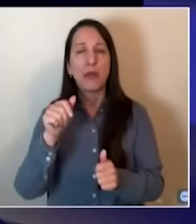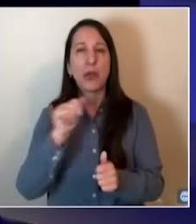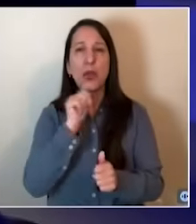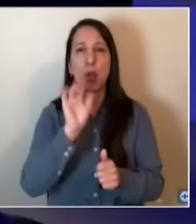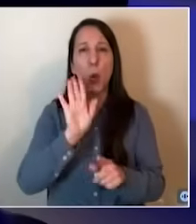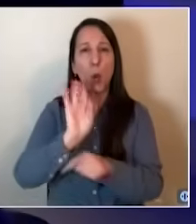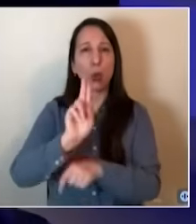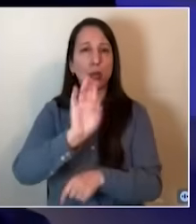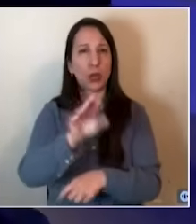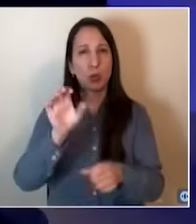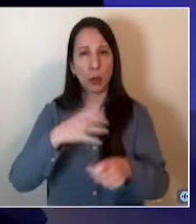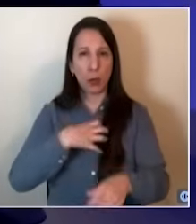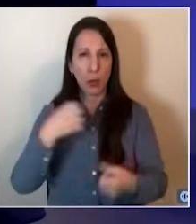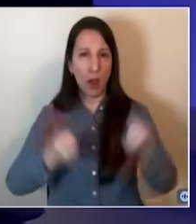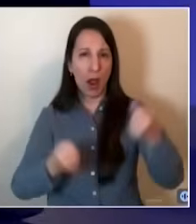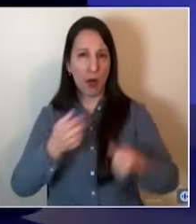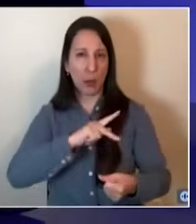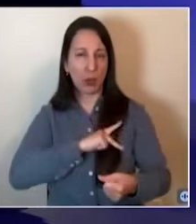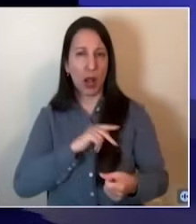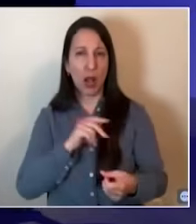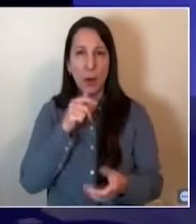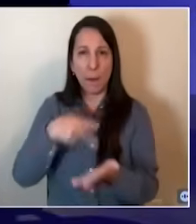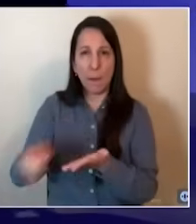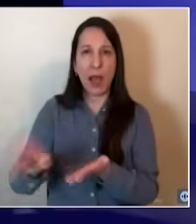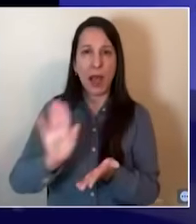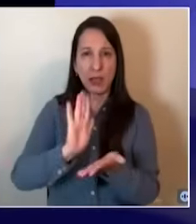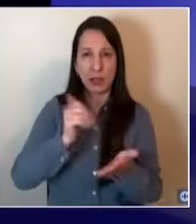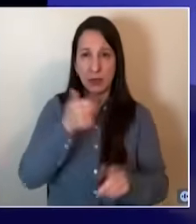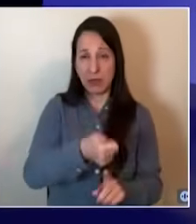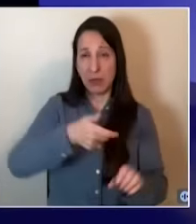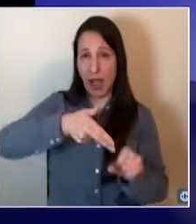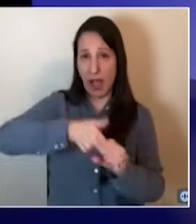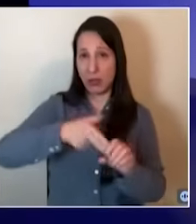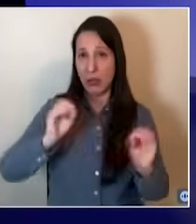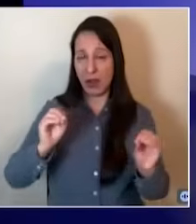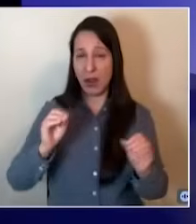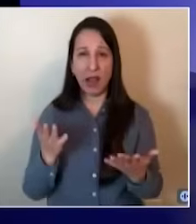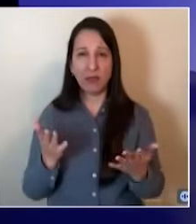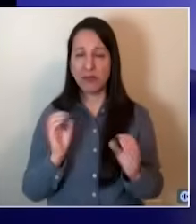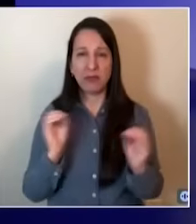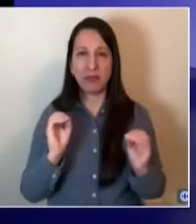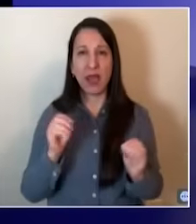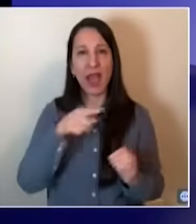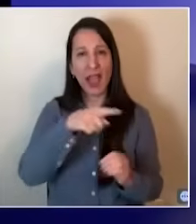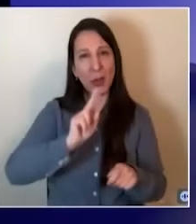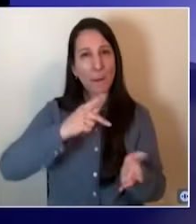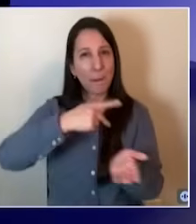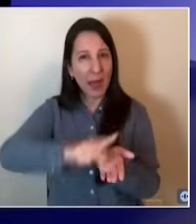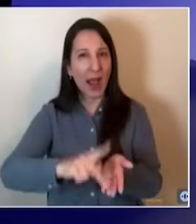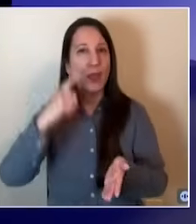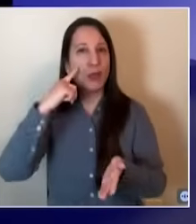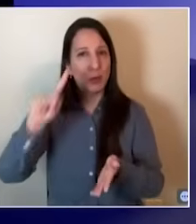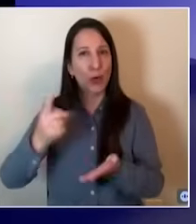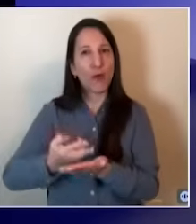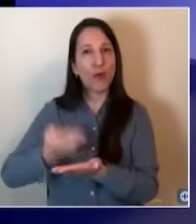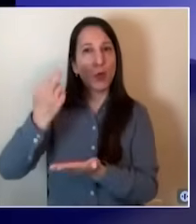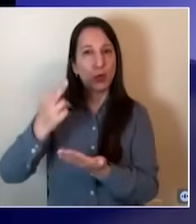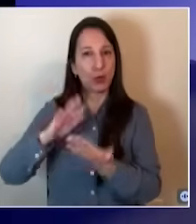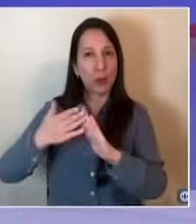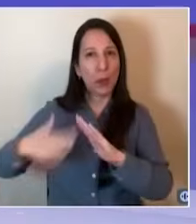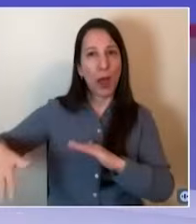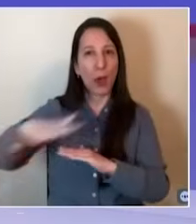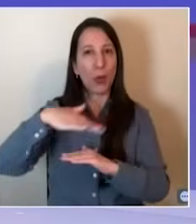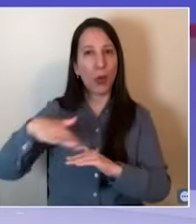no fueron pagando su gasolina, ¿verdad? Ni sus viáticos, fueron pagados con los recursos de todos nosotros.